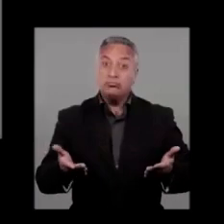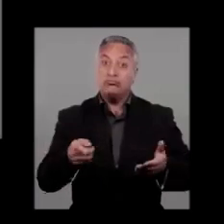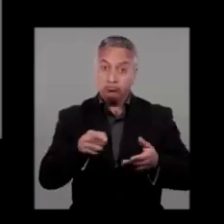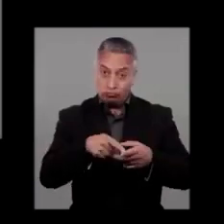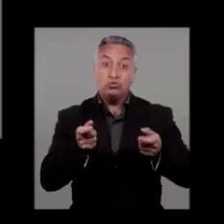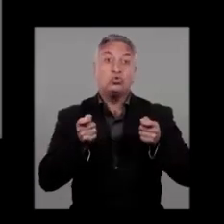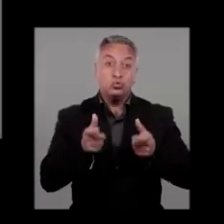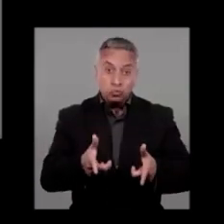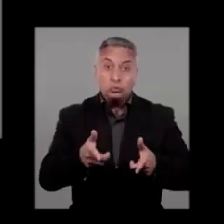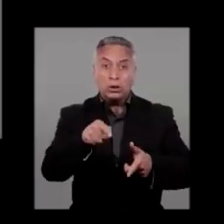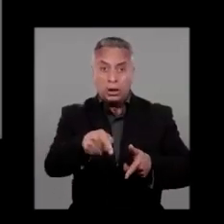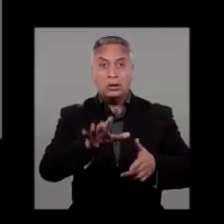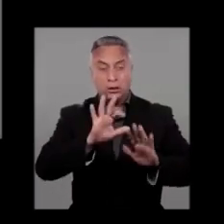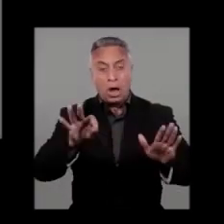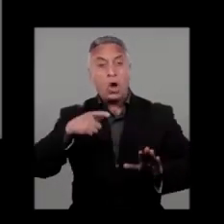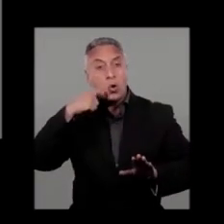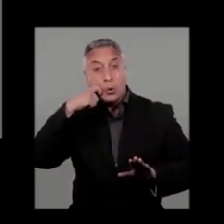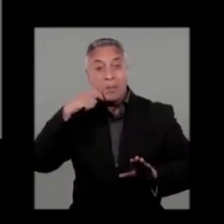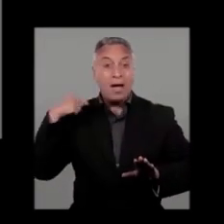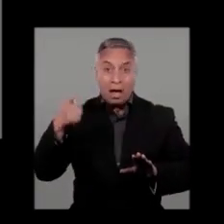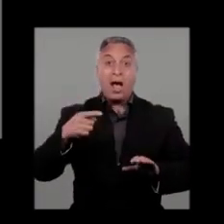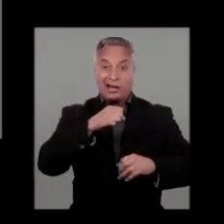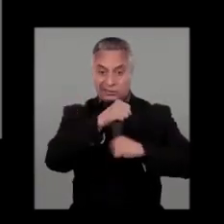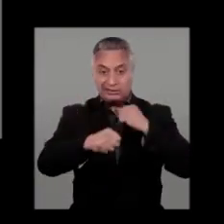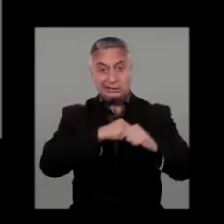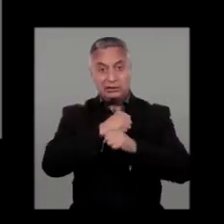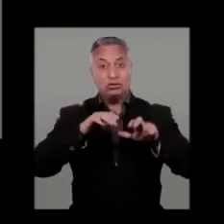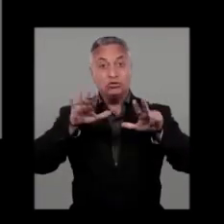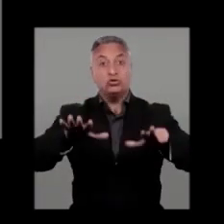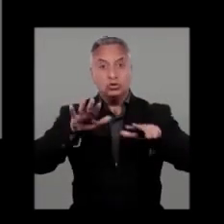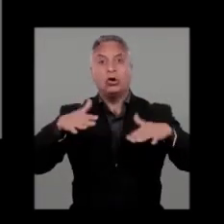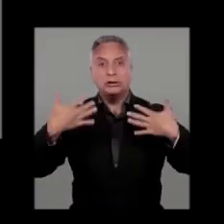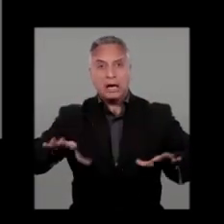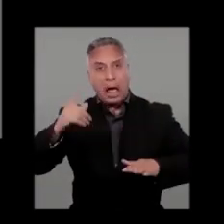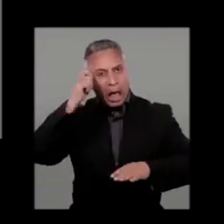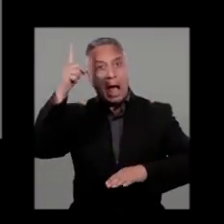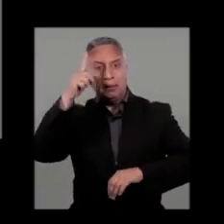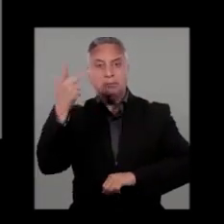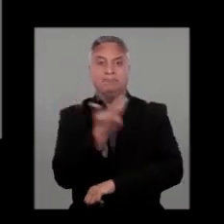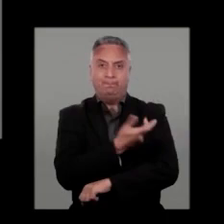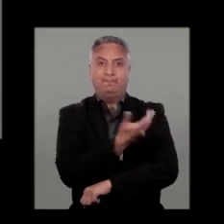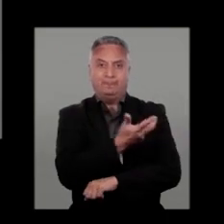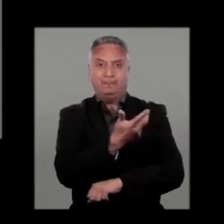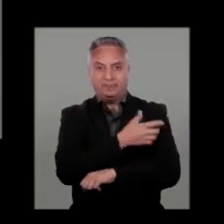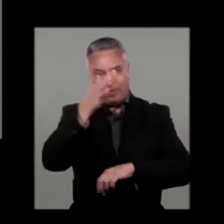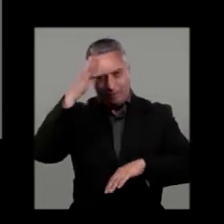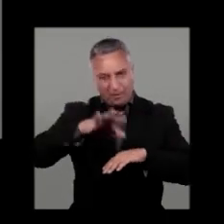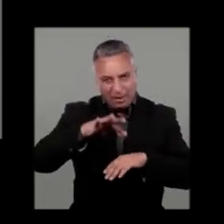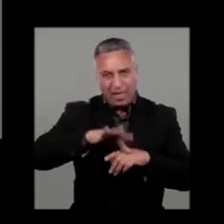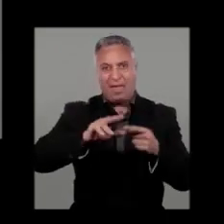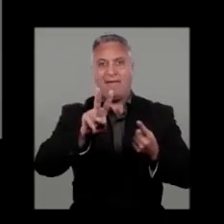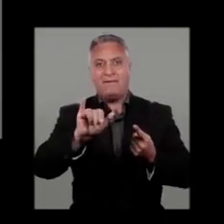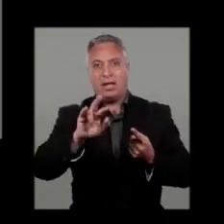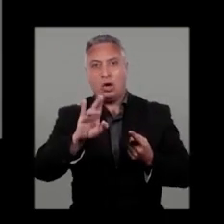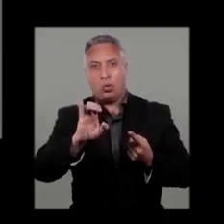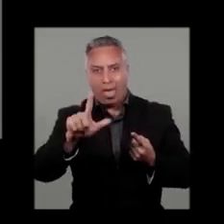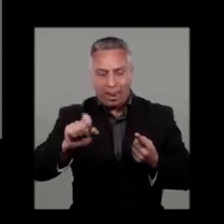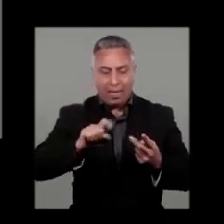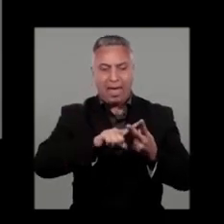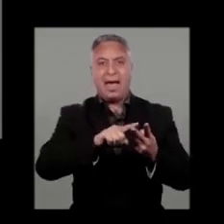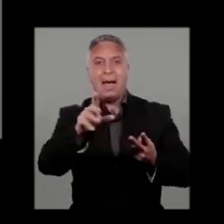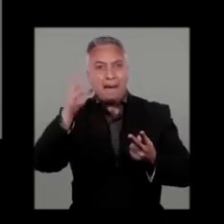Por suerte para la humanidad, en el siglo XVIII se crearon las vacunas y hoy, enfermedades terribles y mortales como la viruela,